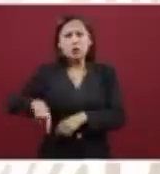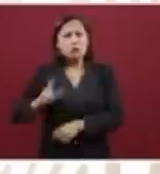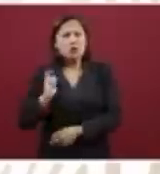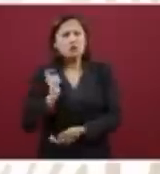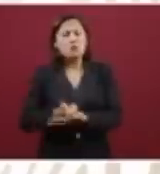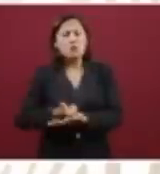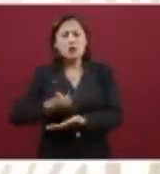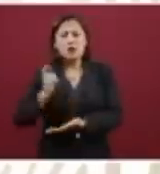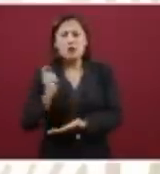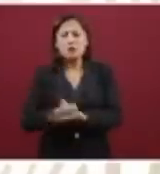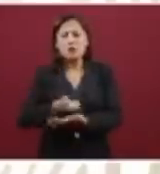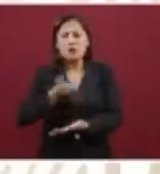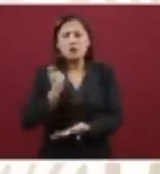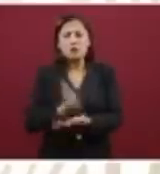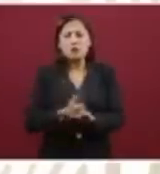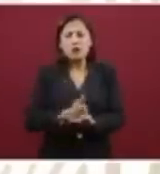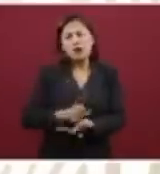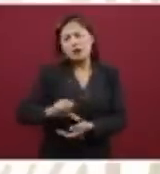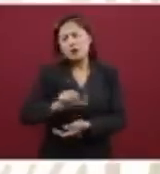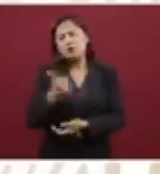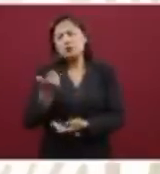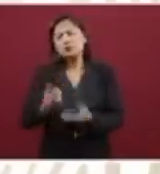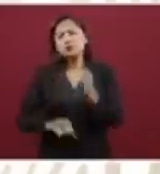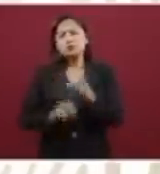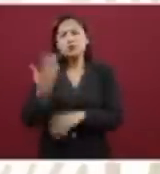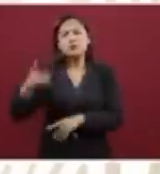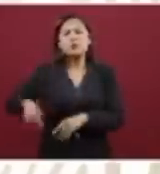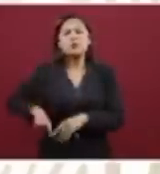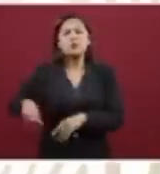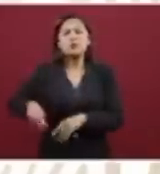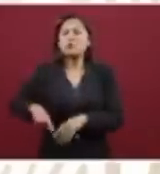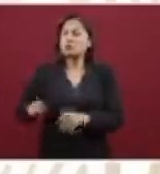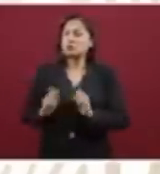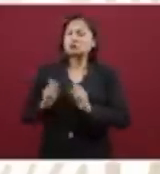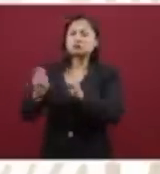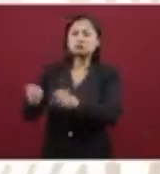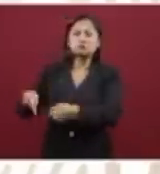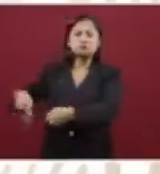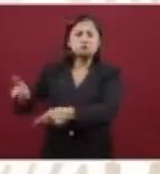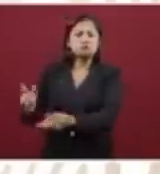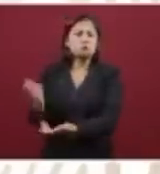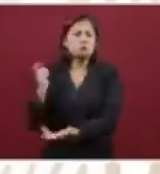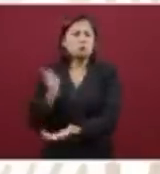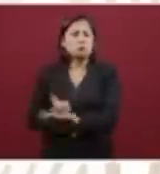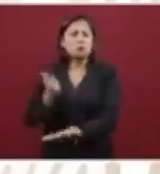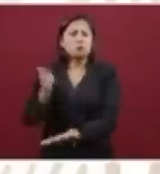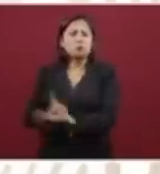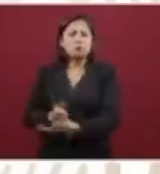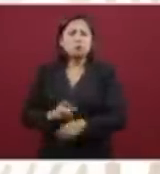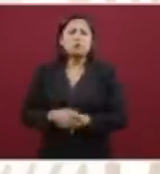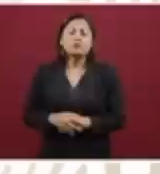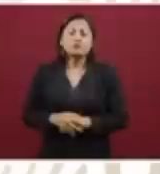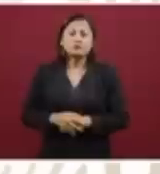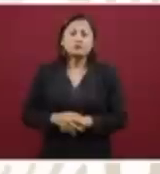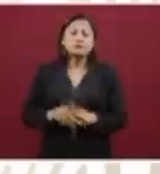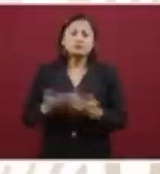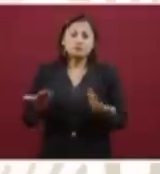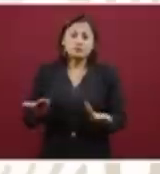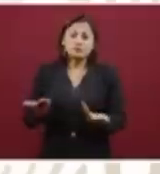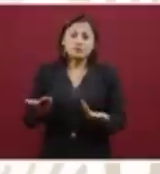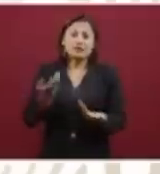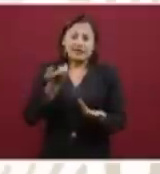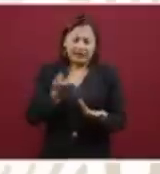del siguiente gobierno lo que además no fue informado en la entrega-recepción lo que ser hecho del conocimiento de las